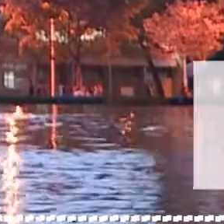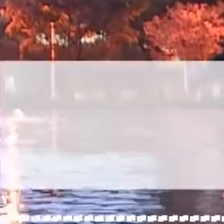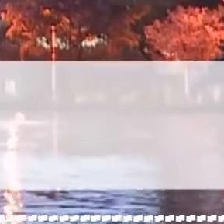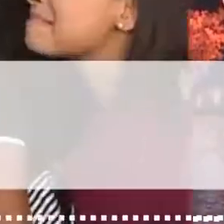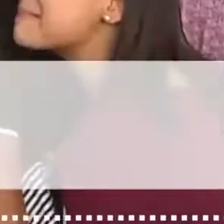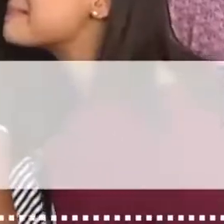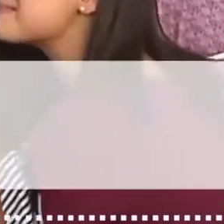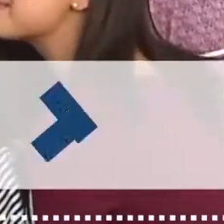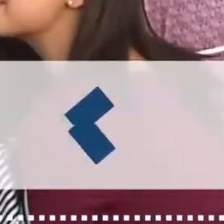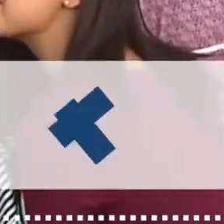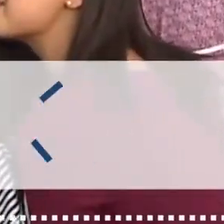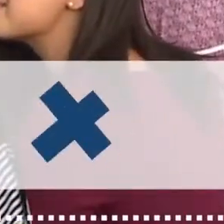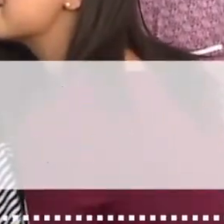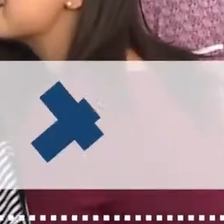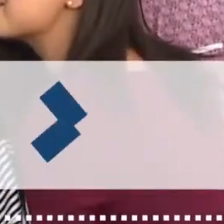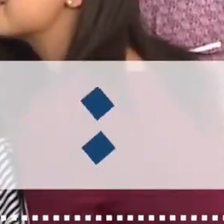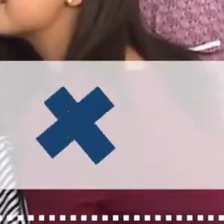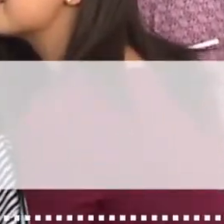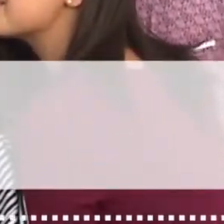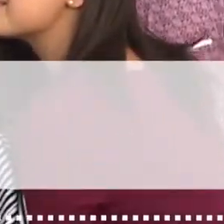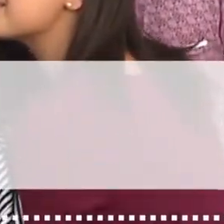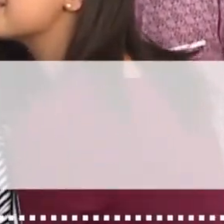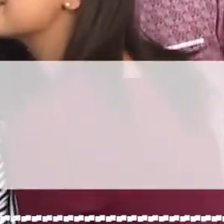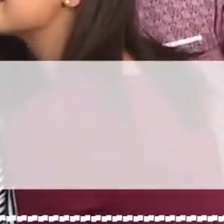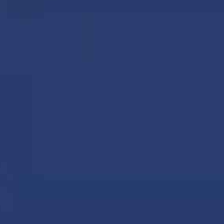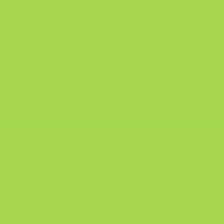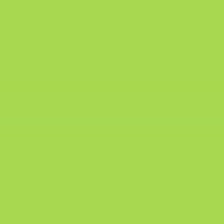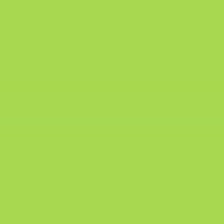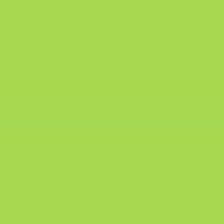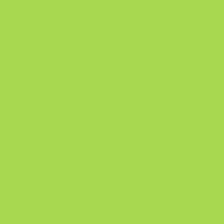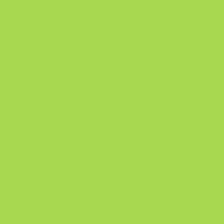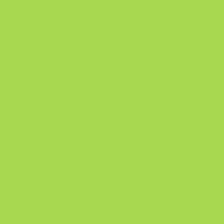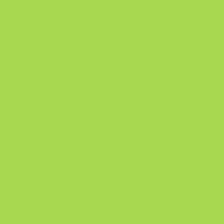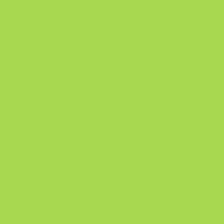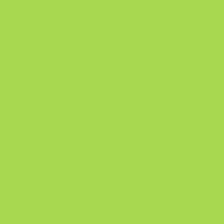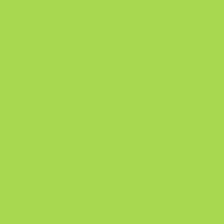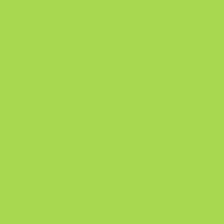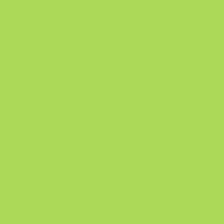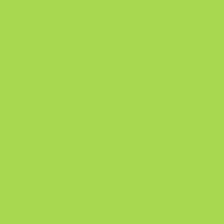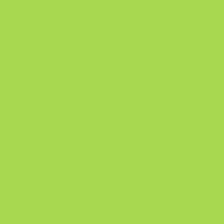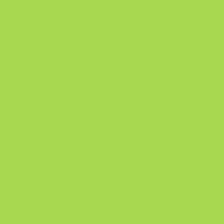Por una universidad más incluyente e innovadora.